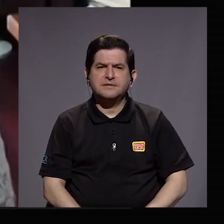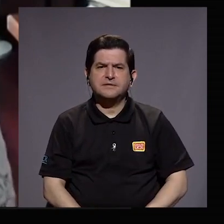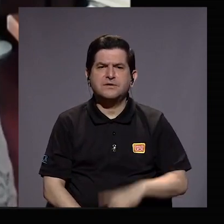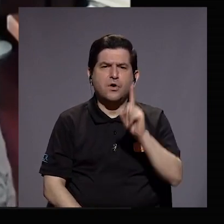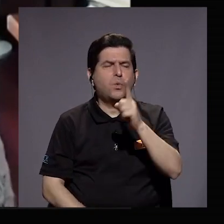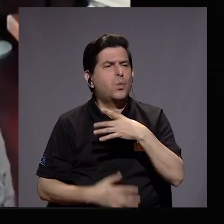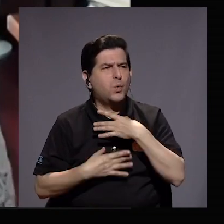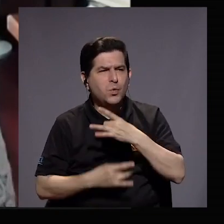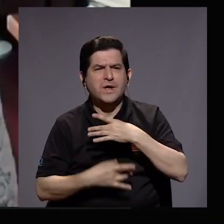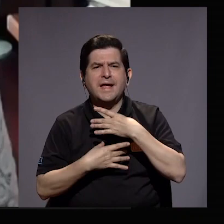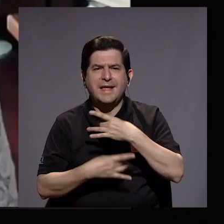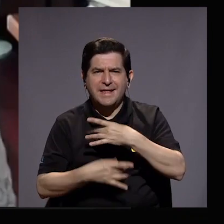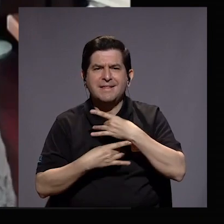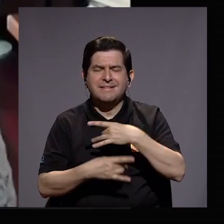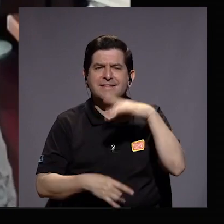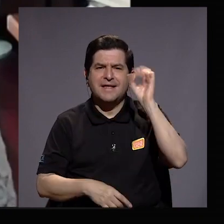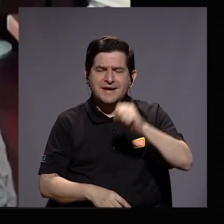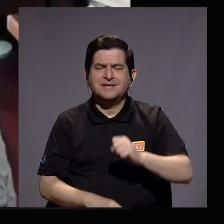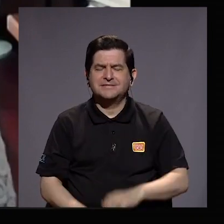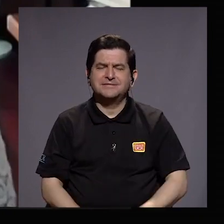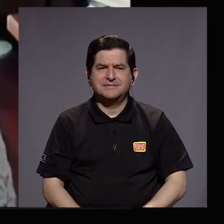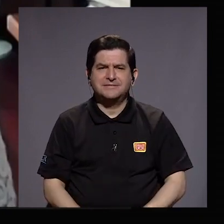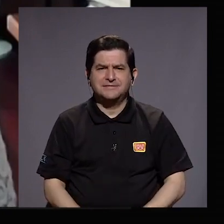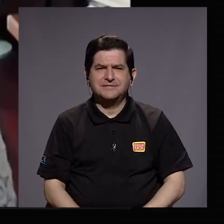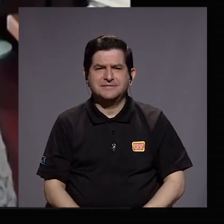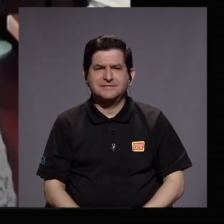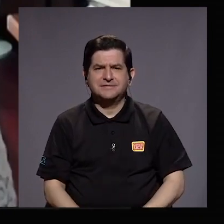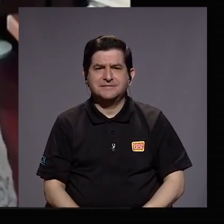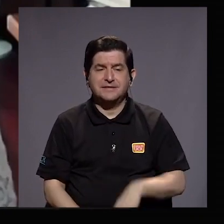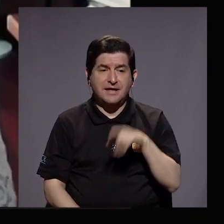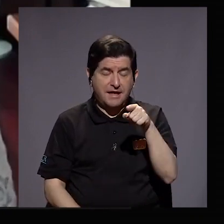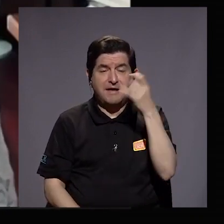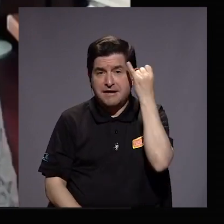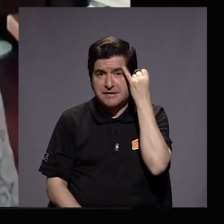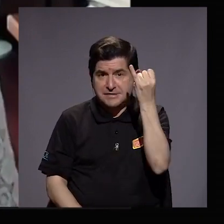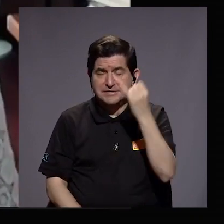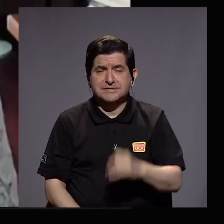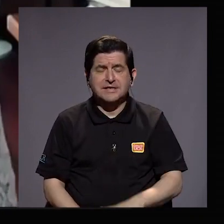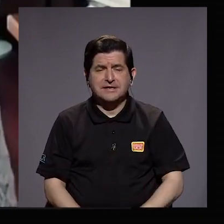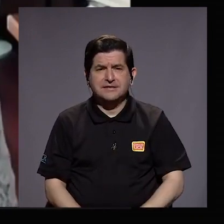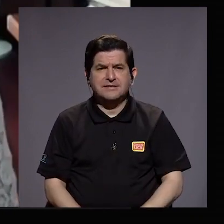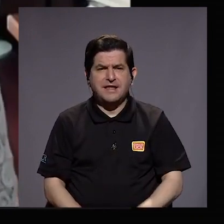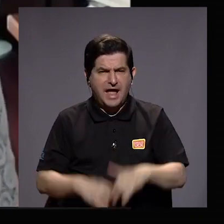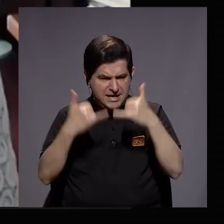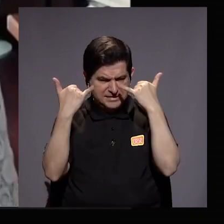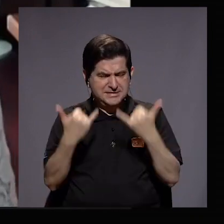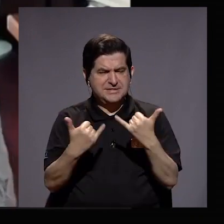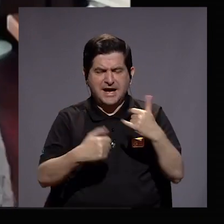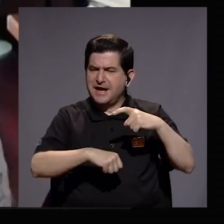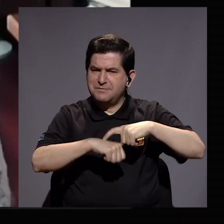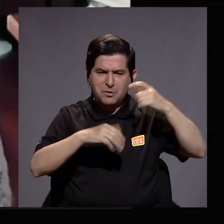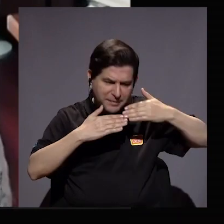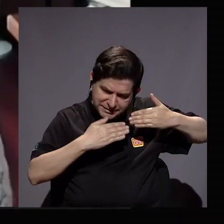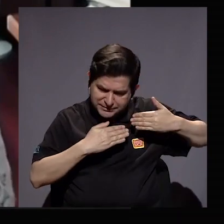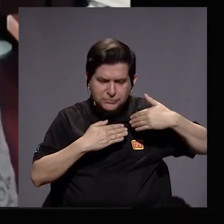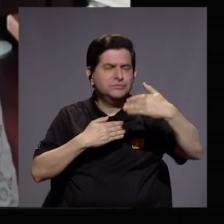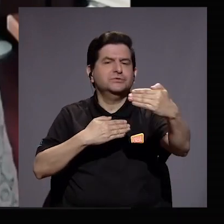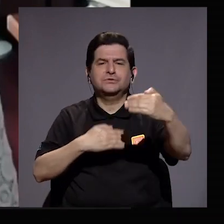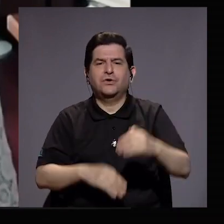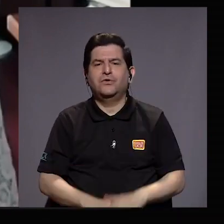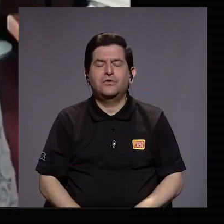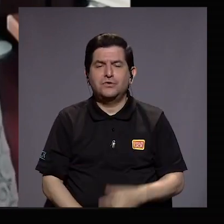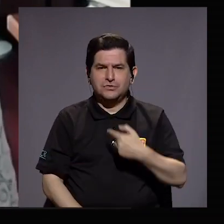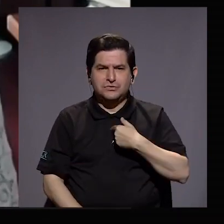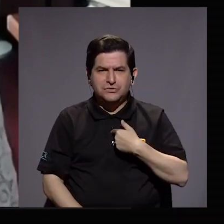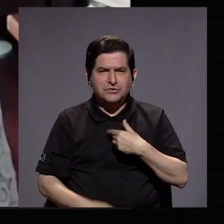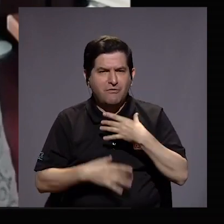una inclinación definitiva en ese sentido. y me incliné ya desde ese momento